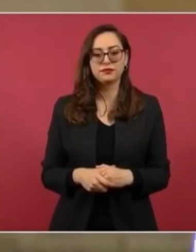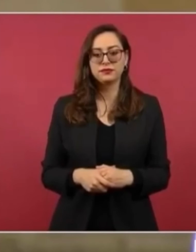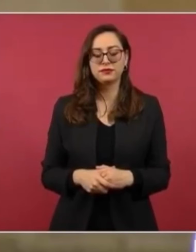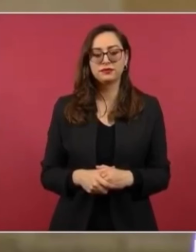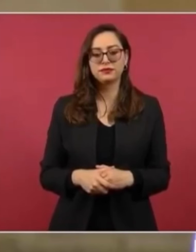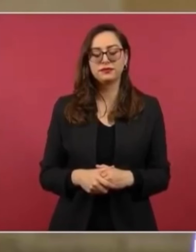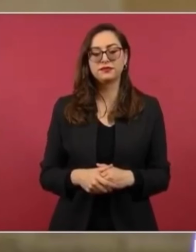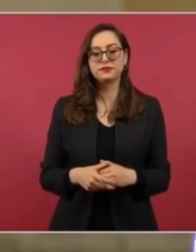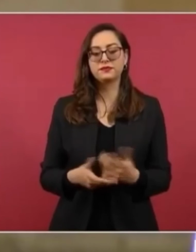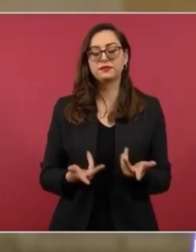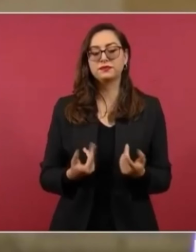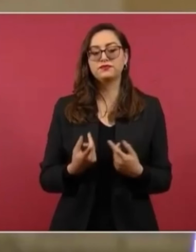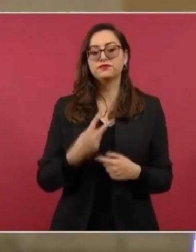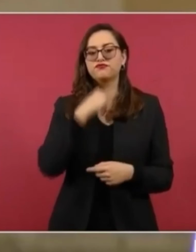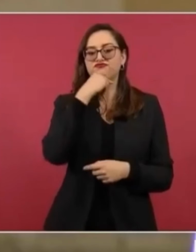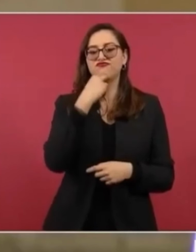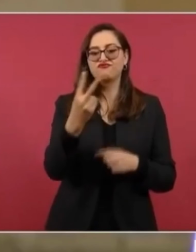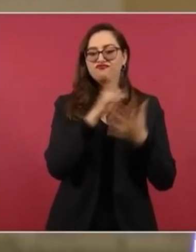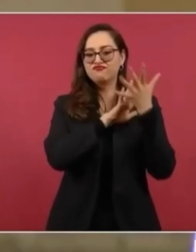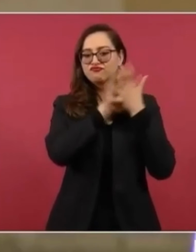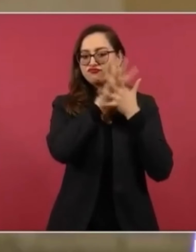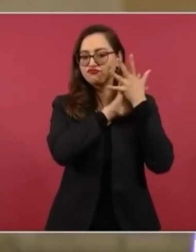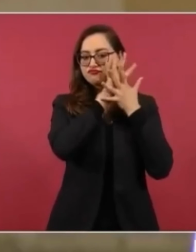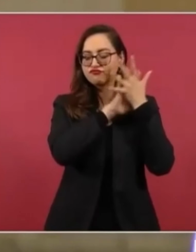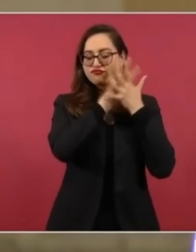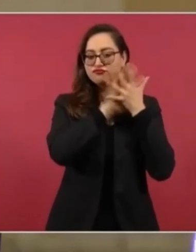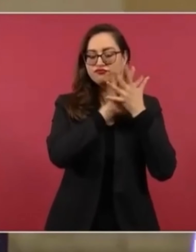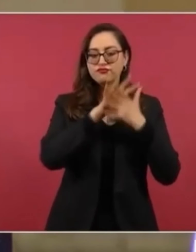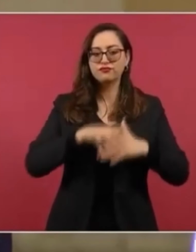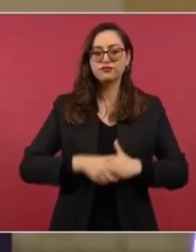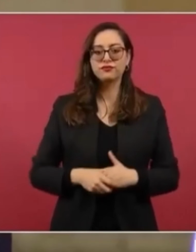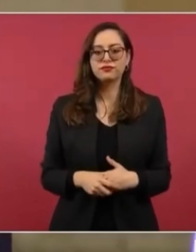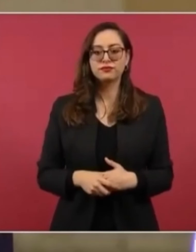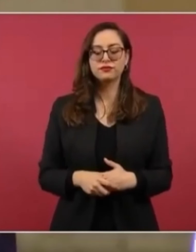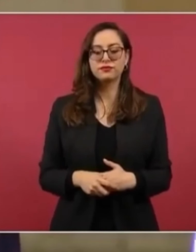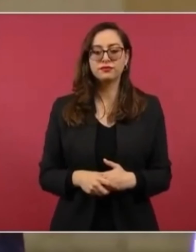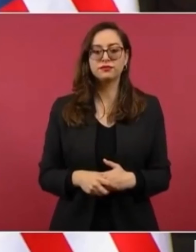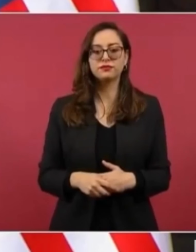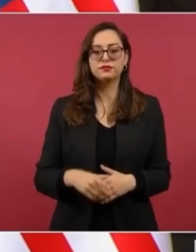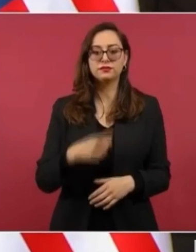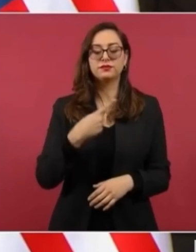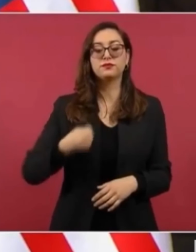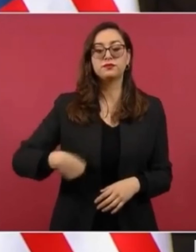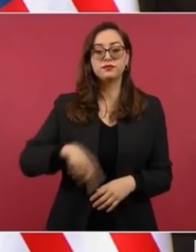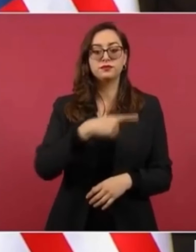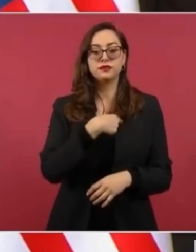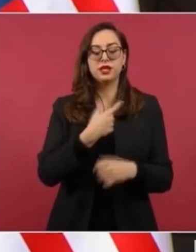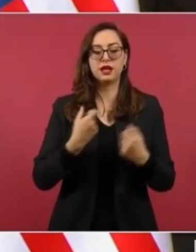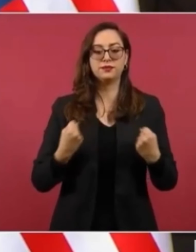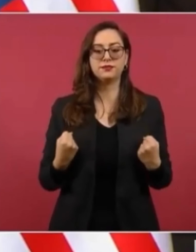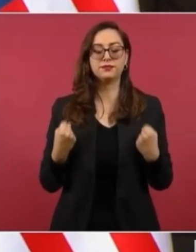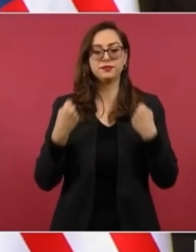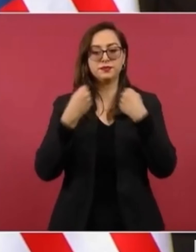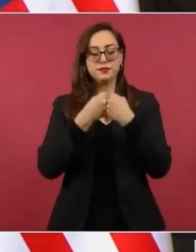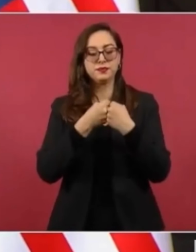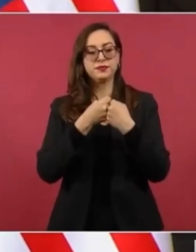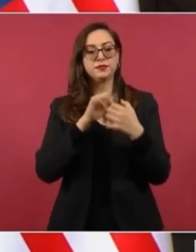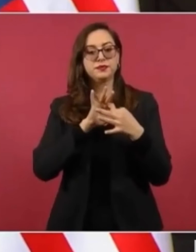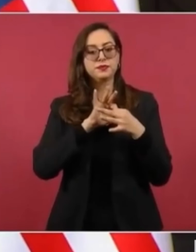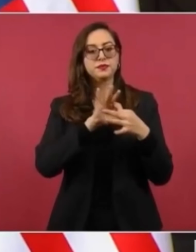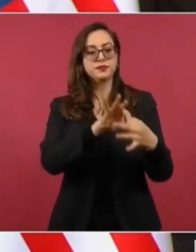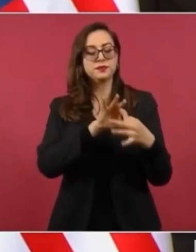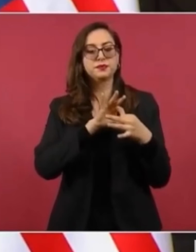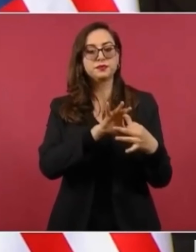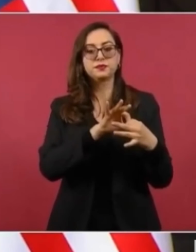y el intercambio libre entre nuestras fronteras atrajo a nuestro continente inversionistas de todo